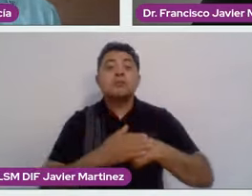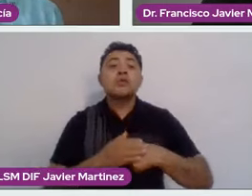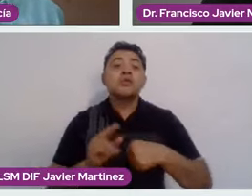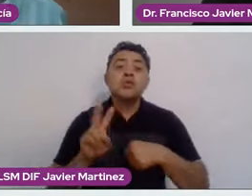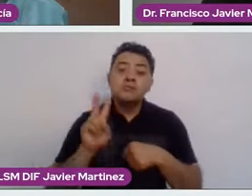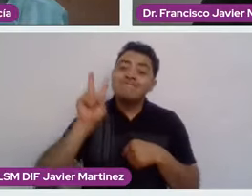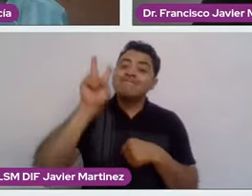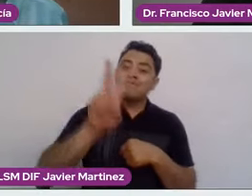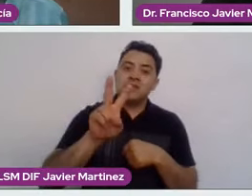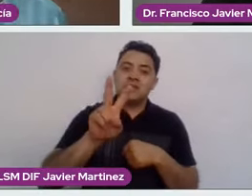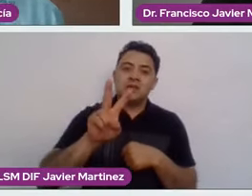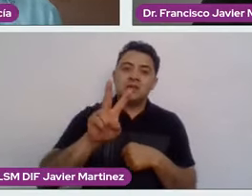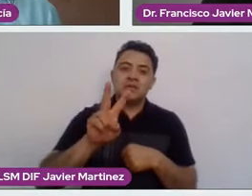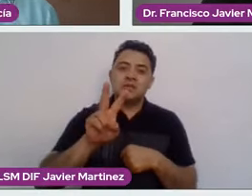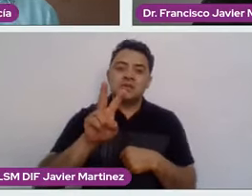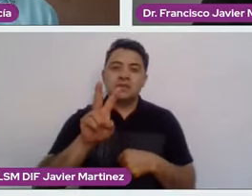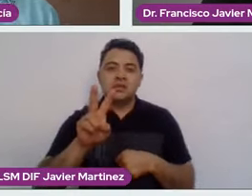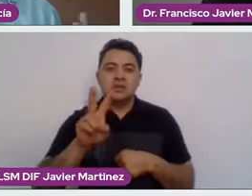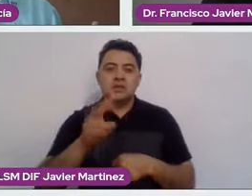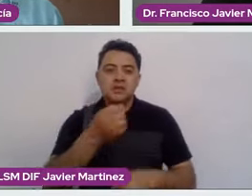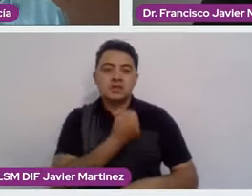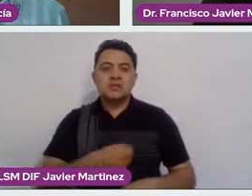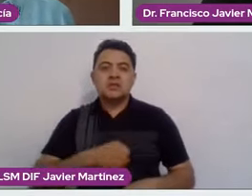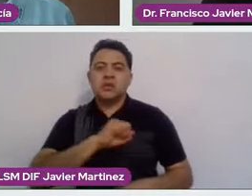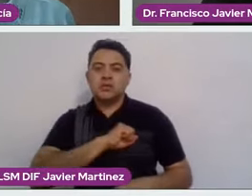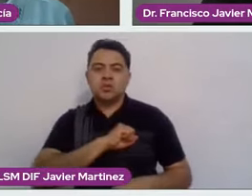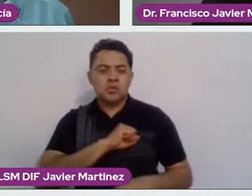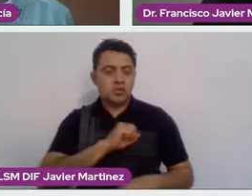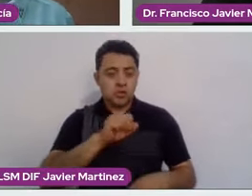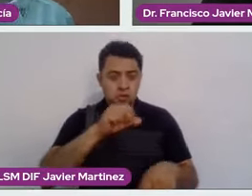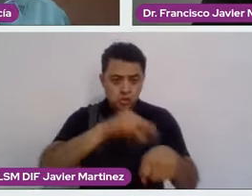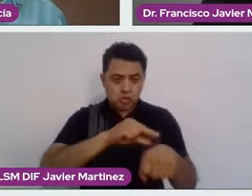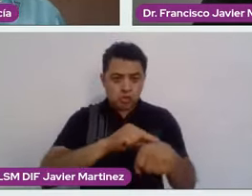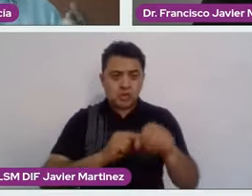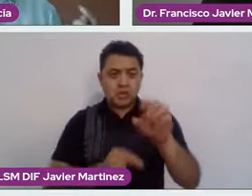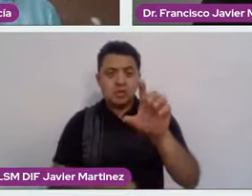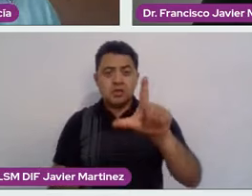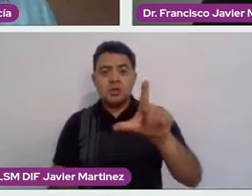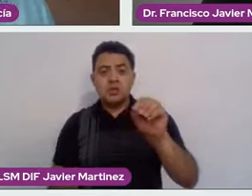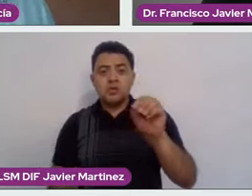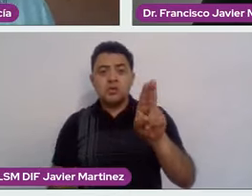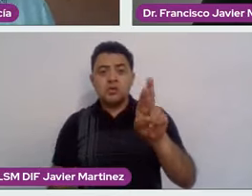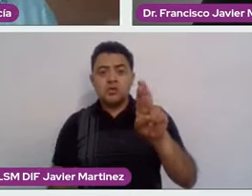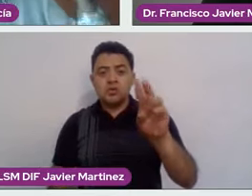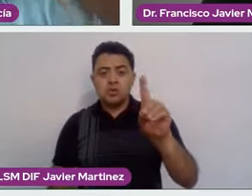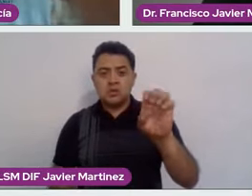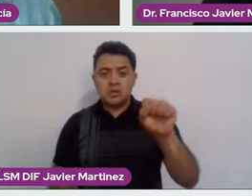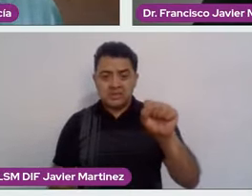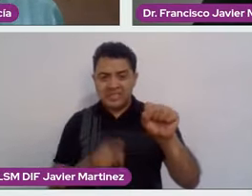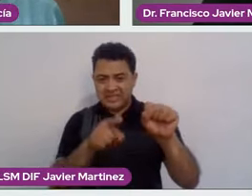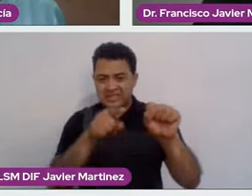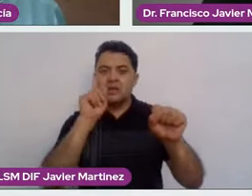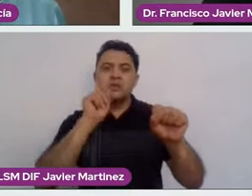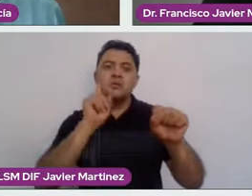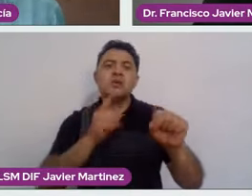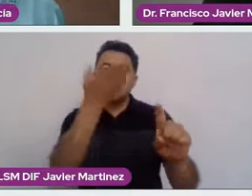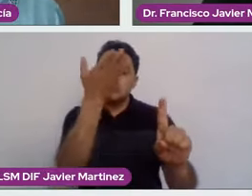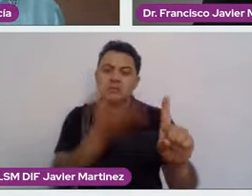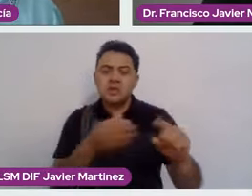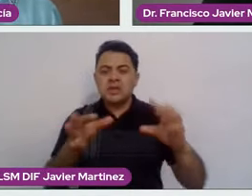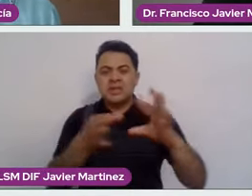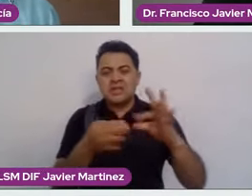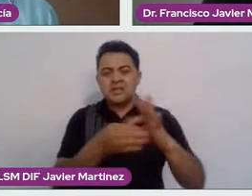pierda usted plan de campaña de salud con la doctora Lourdes Isabel Almeida González, quien nos estará hablando sobre las medidas preventivas